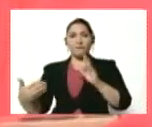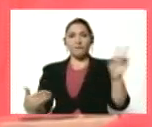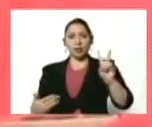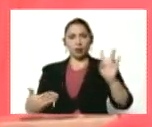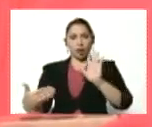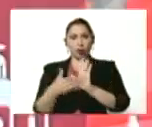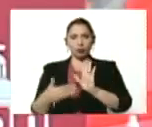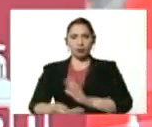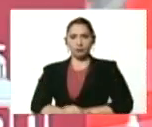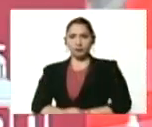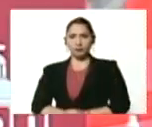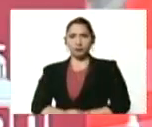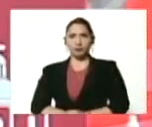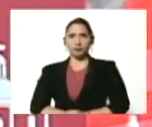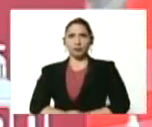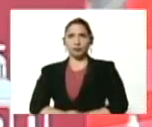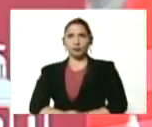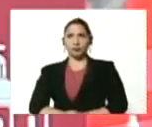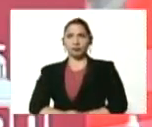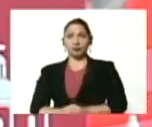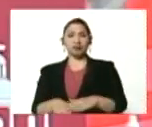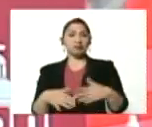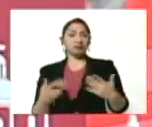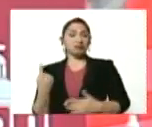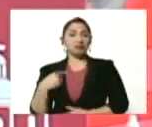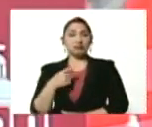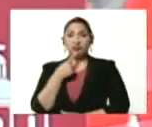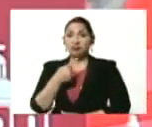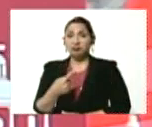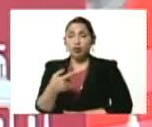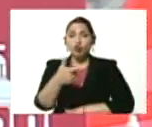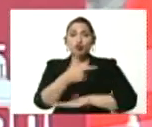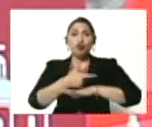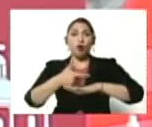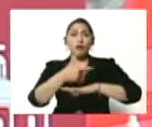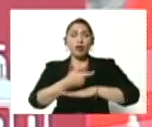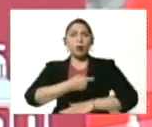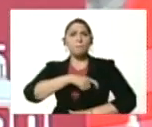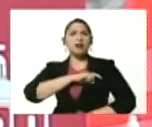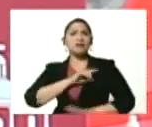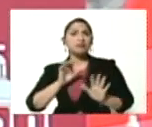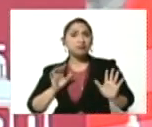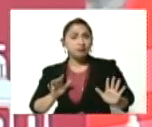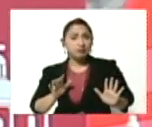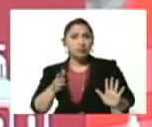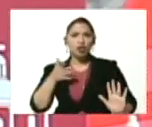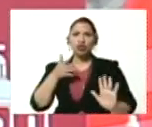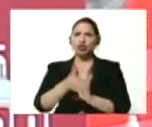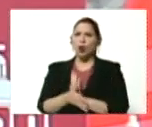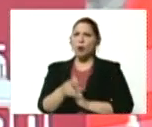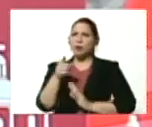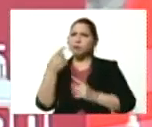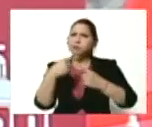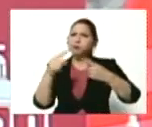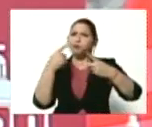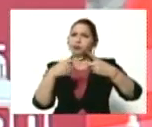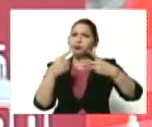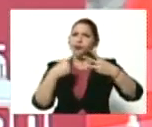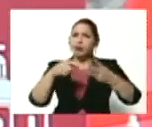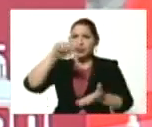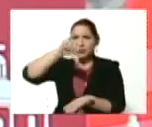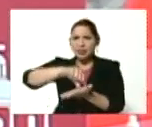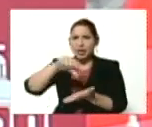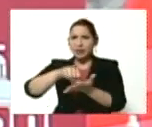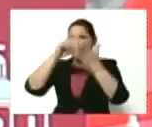Venezuela. ¿Qué tiene que decir el gobierno de España sobre el hecho de que en la sede de la residencia de su